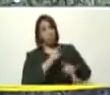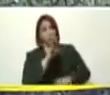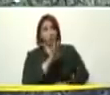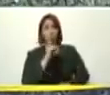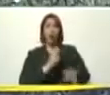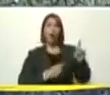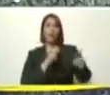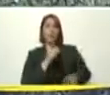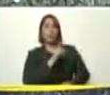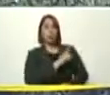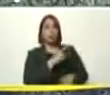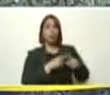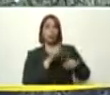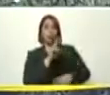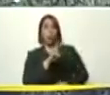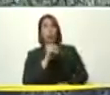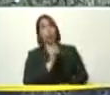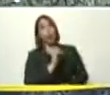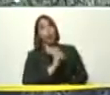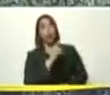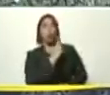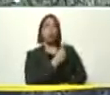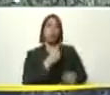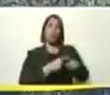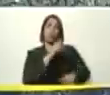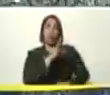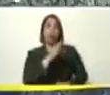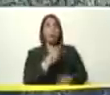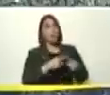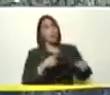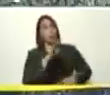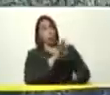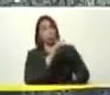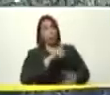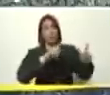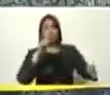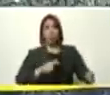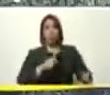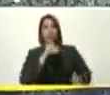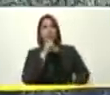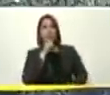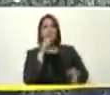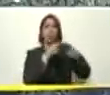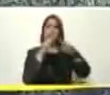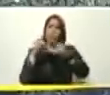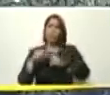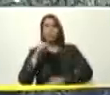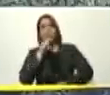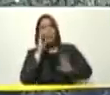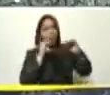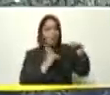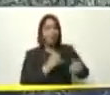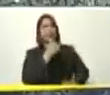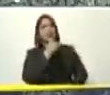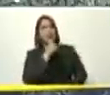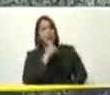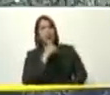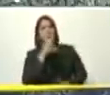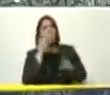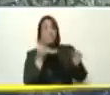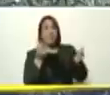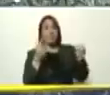es 1x2, a veces es 1x4, pero esos cuatro son alguien a quien conoce, a quien atiende, de quien está completamente